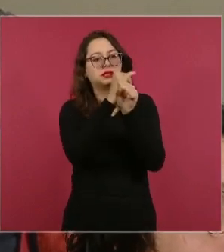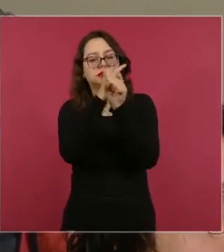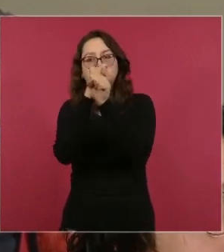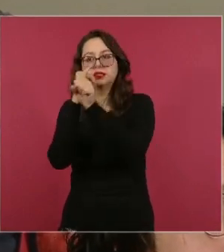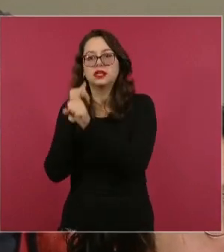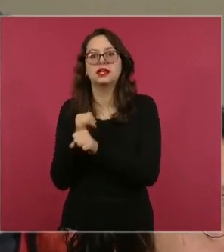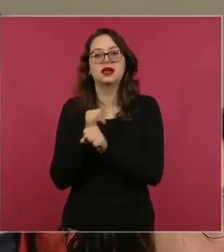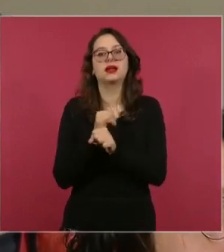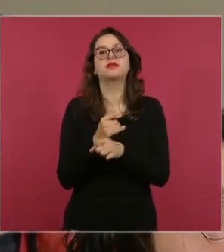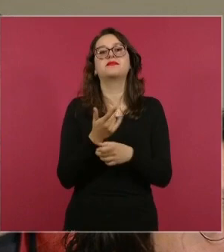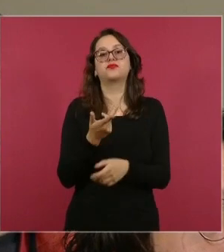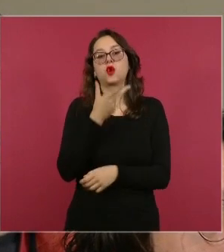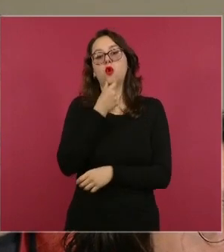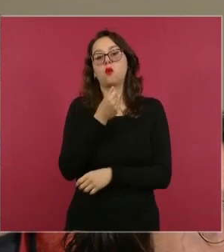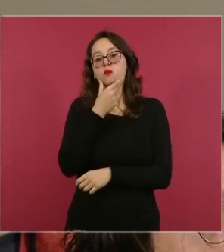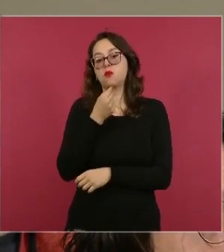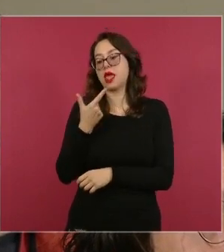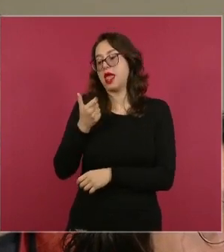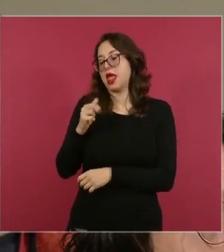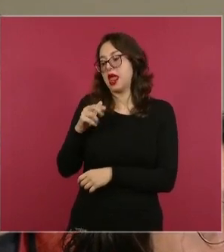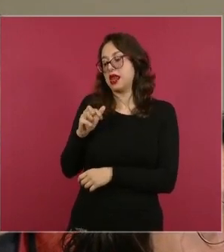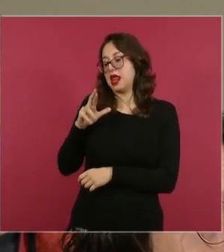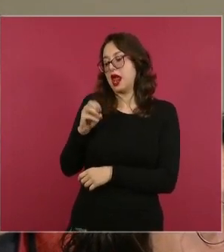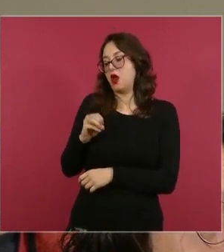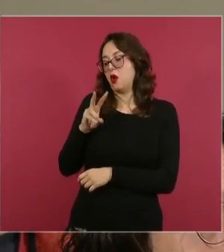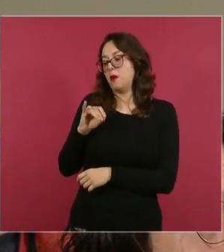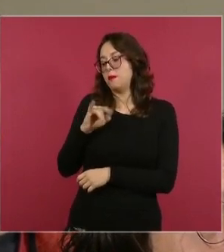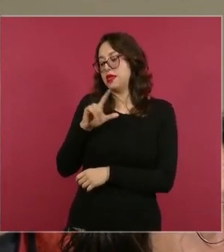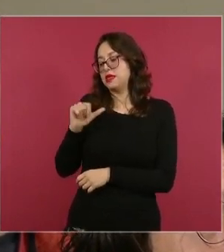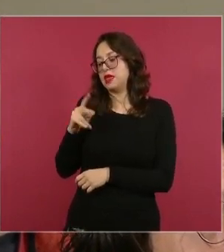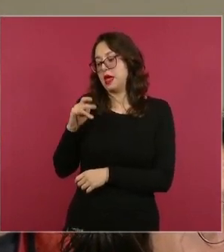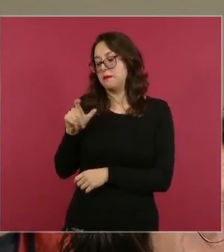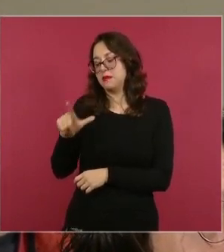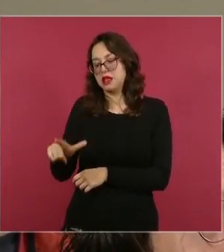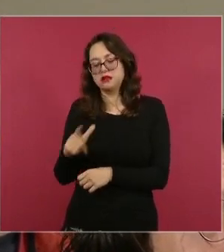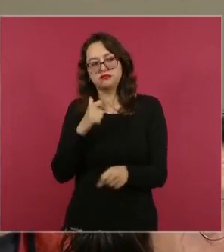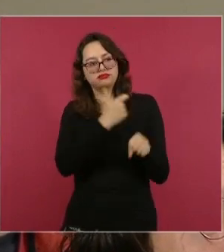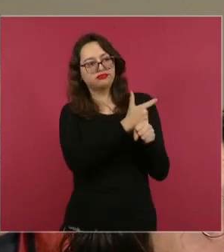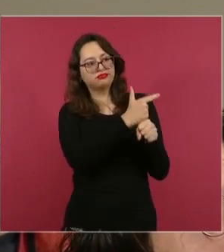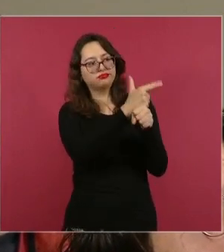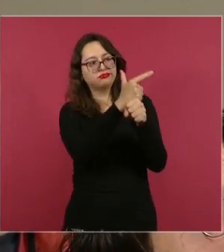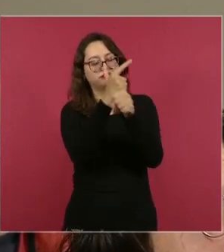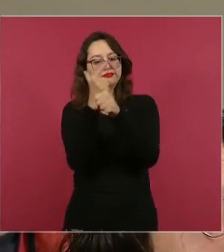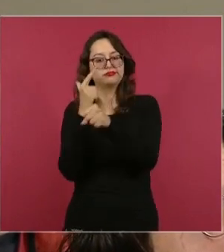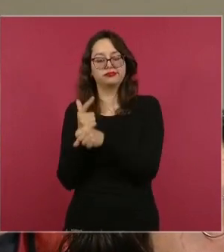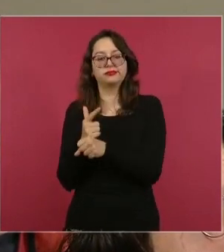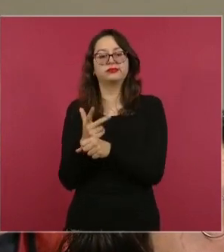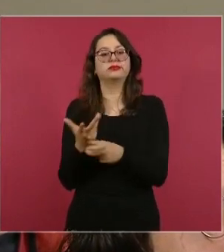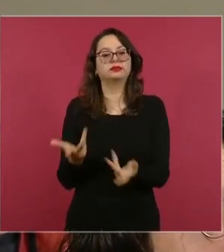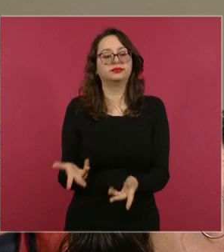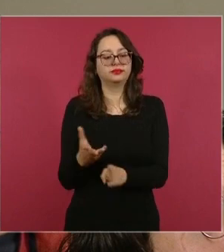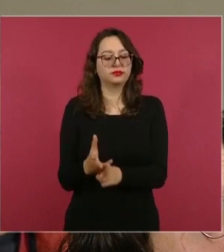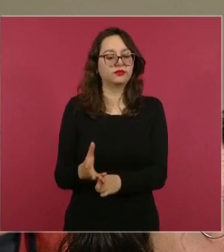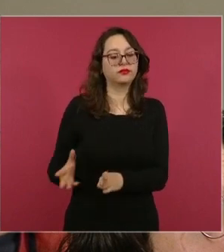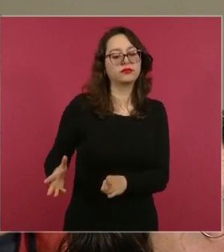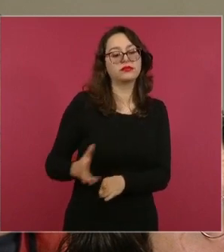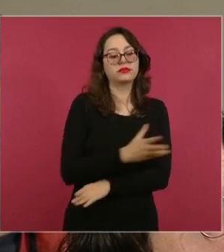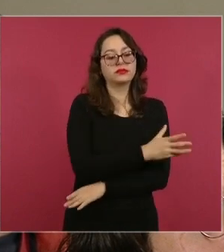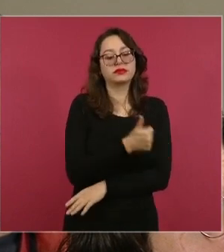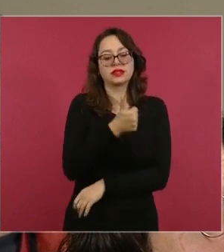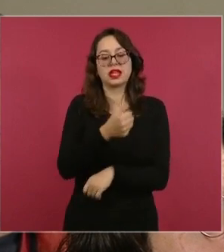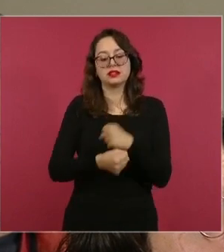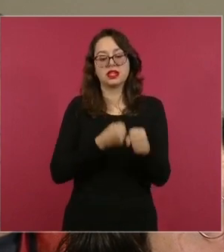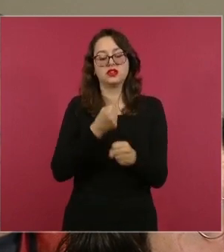de audiencias Genaro villamil hoy servidor público de la cuarta t en su libro El sexenio de Televisa